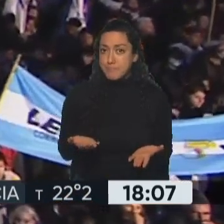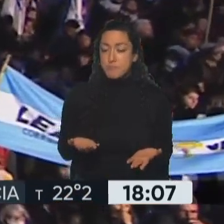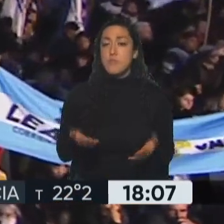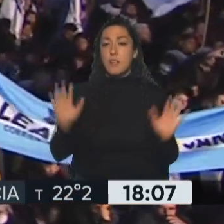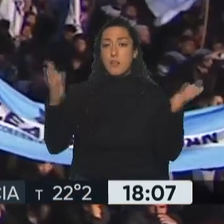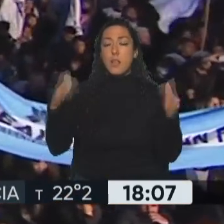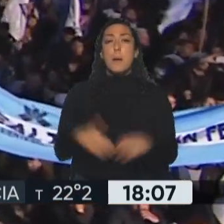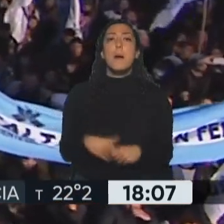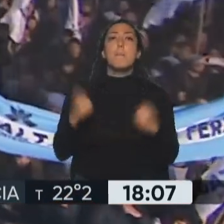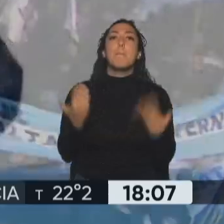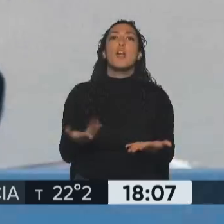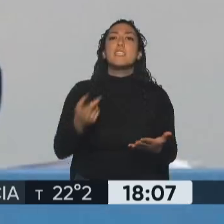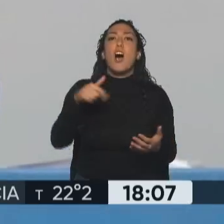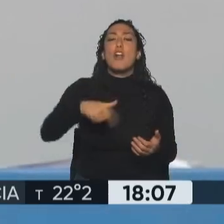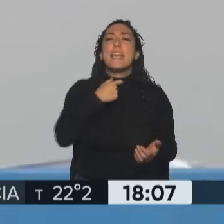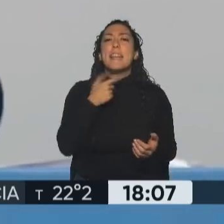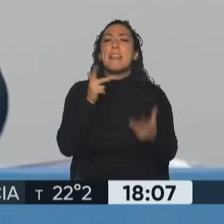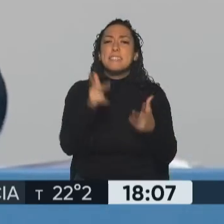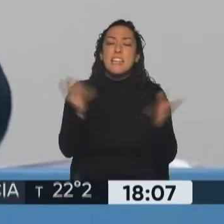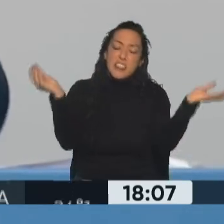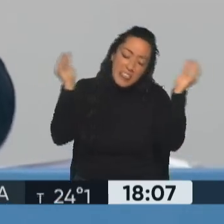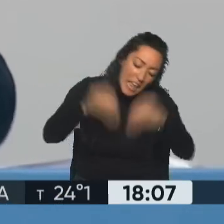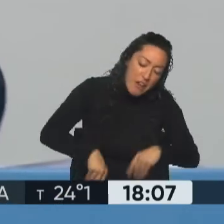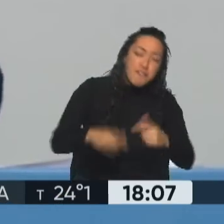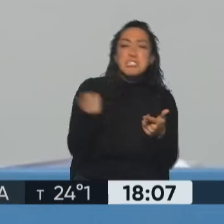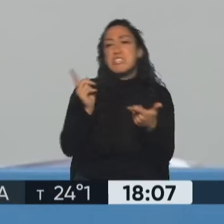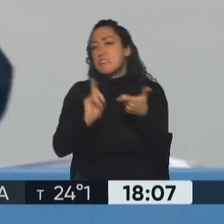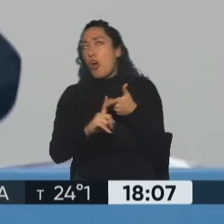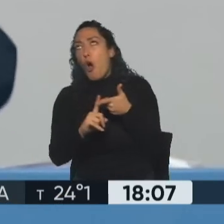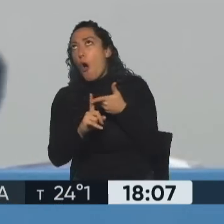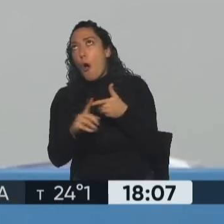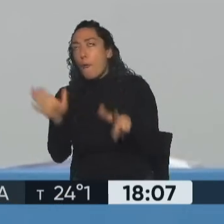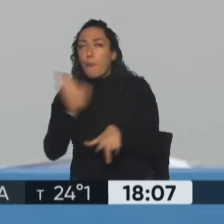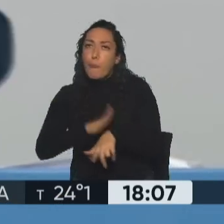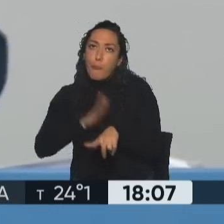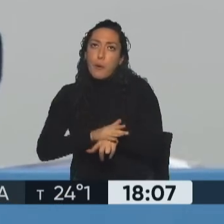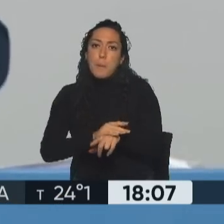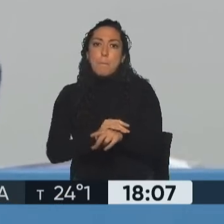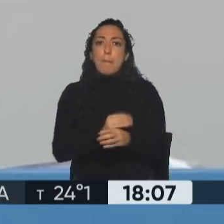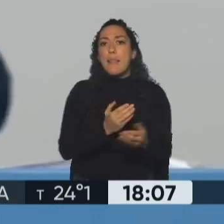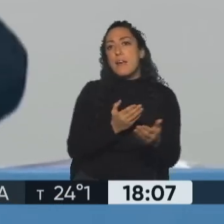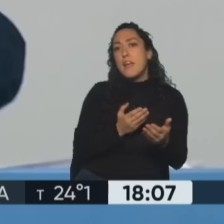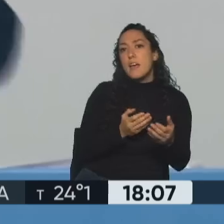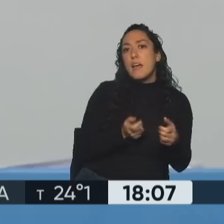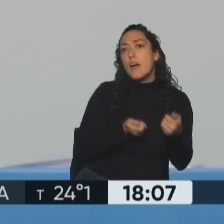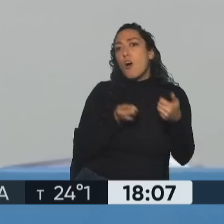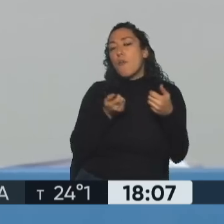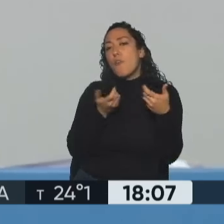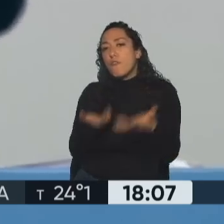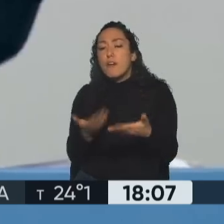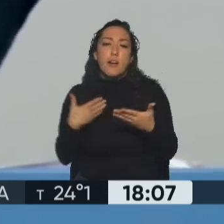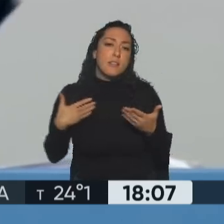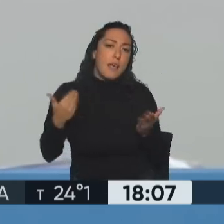ahora intentan decir que es el déficit fiscal o es la oferta y la demanda, y además